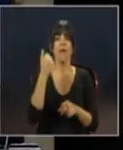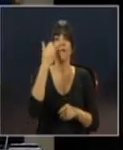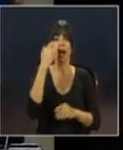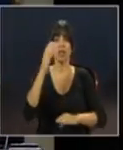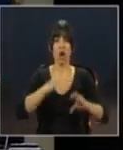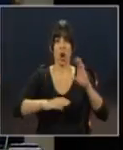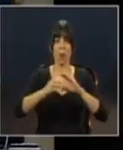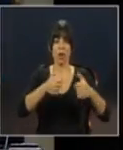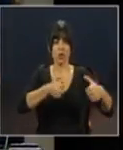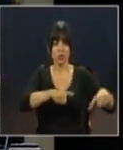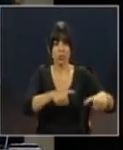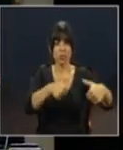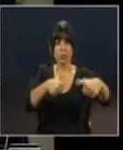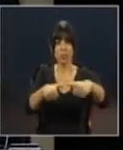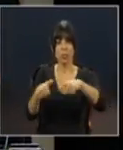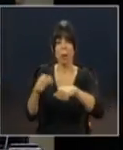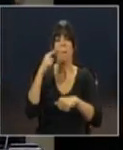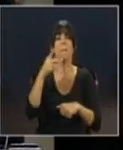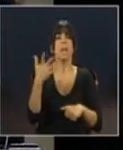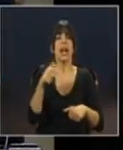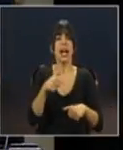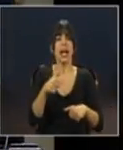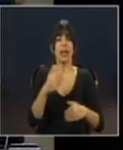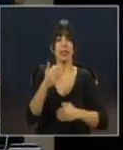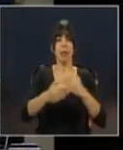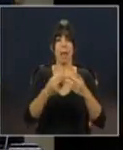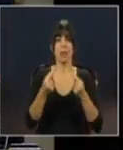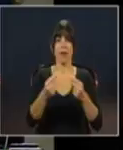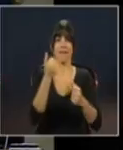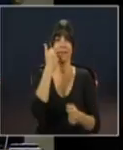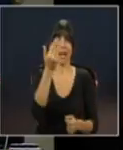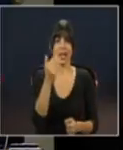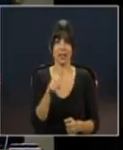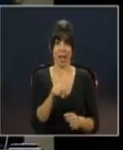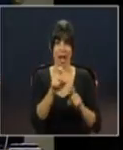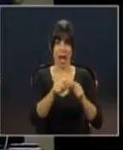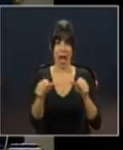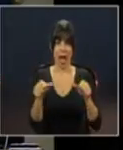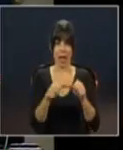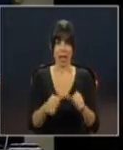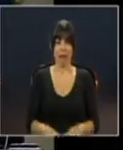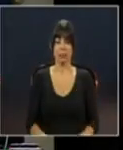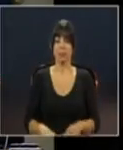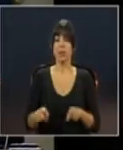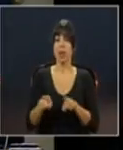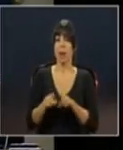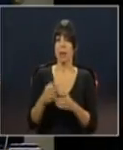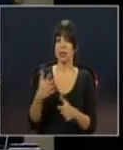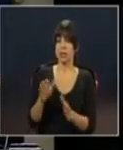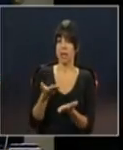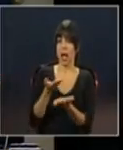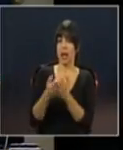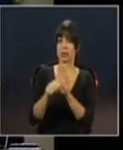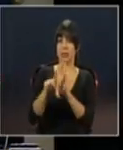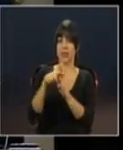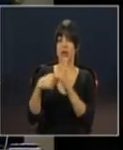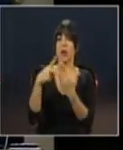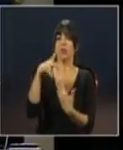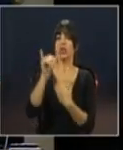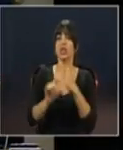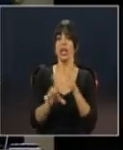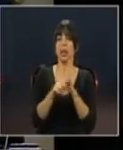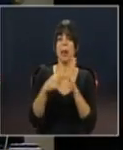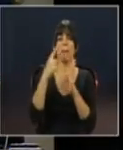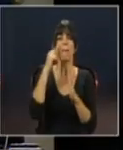comercio para simplificar trámites en este campo. Adicionalmente, presentamos a la Asamblea Legislativa 2 proyectos de ley